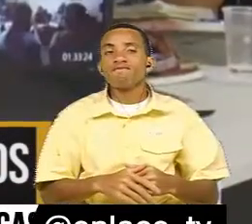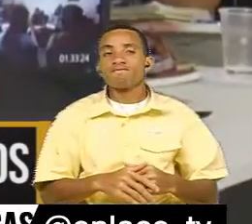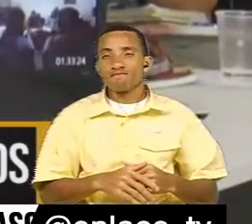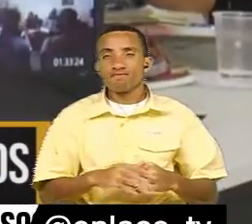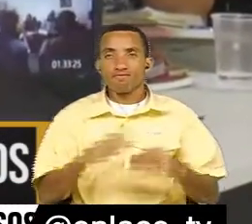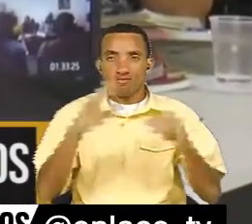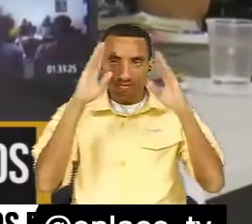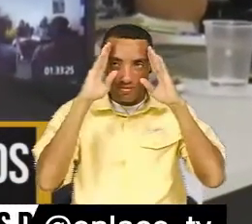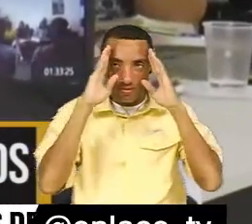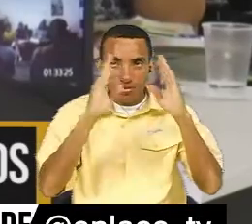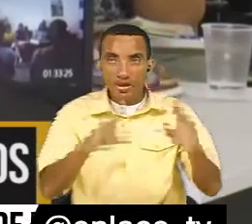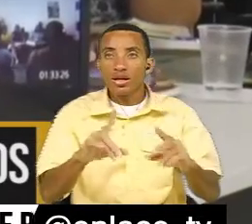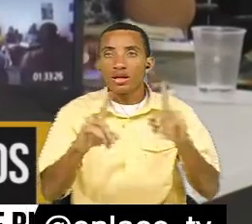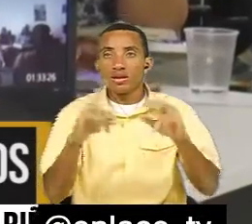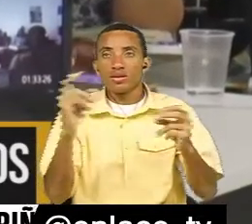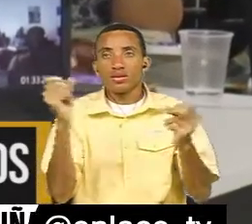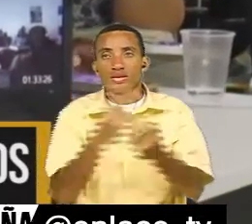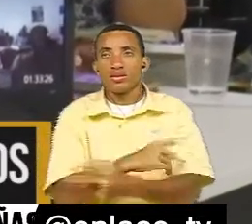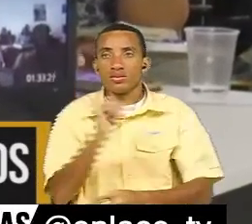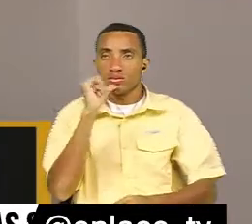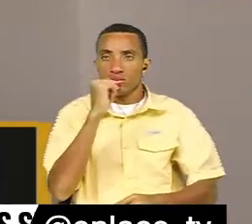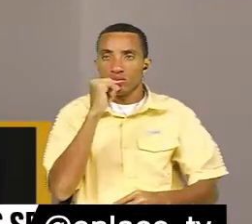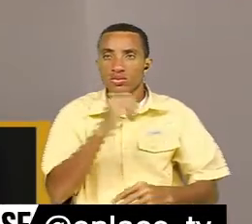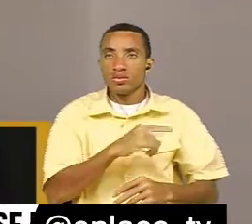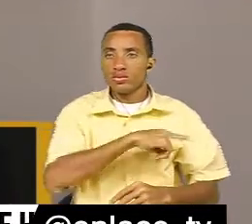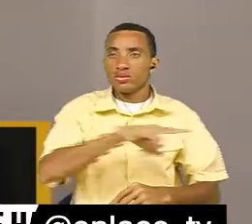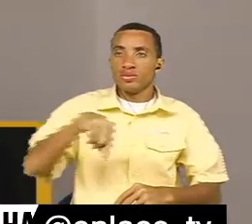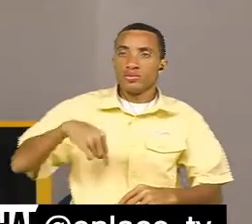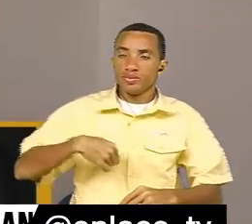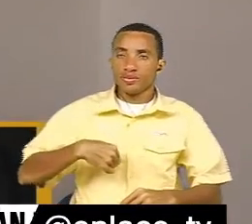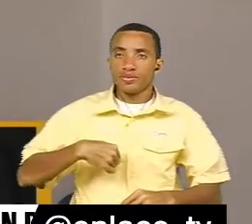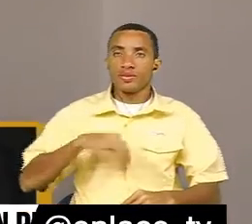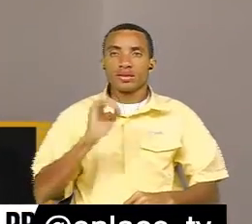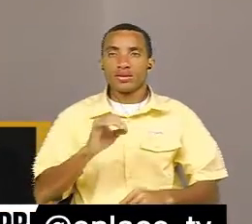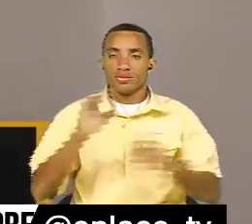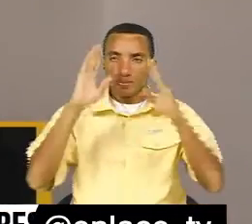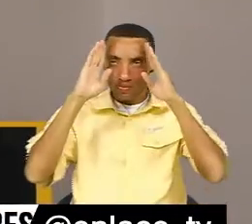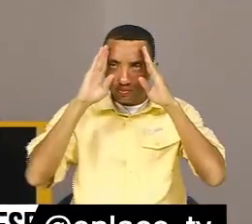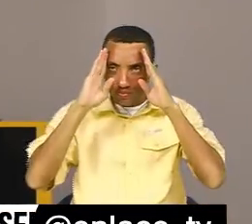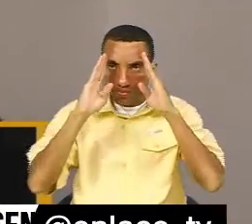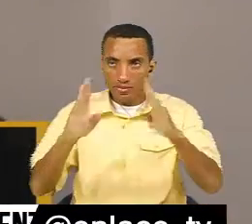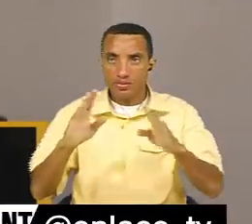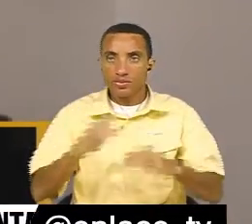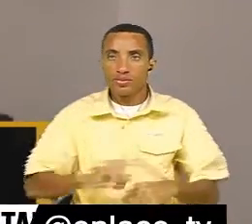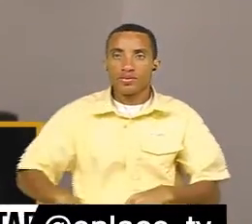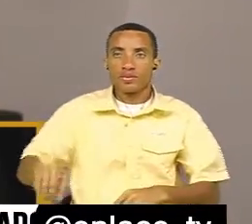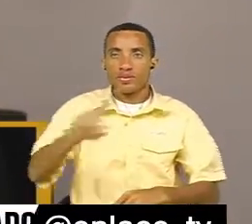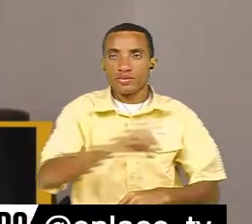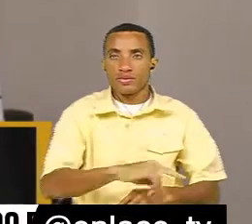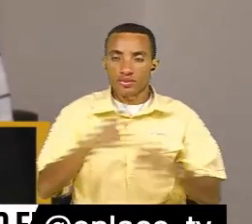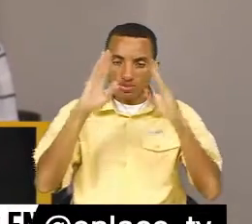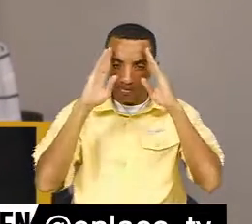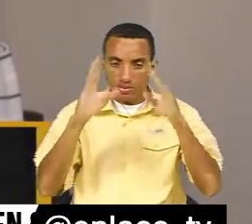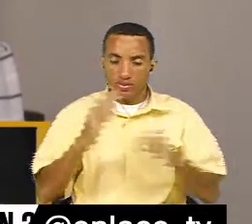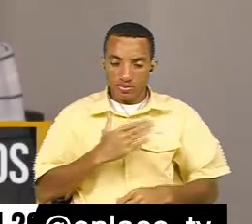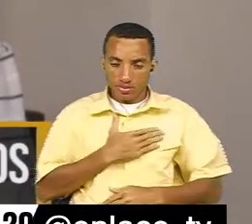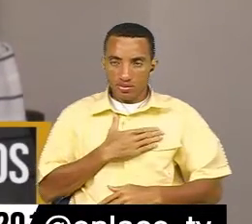a las víctimas de Barranca Bermeja. No, nosotros hemos estado supremamente atentos a esa atención. Yo